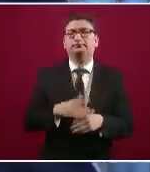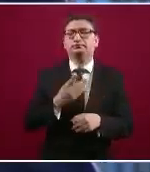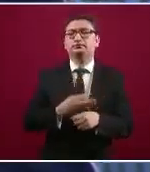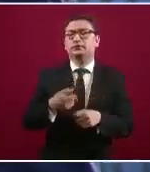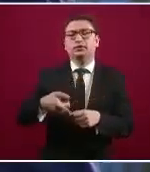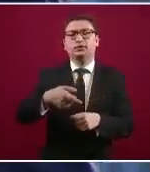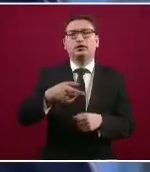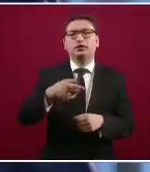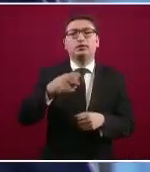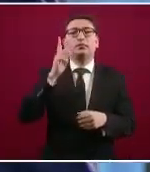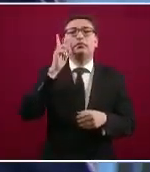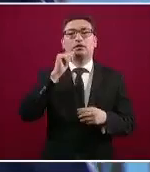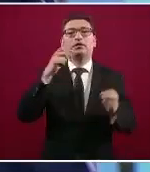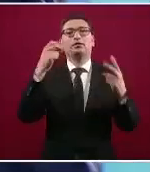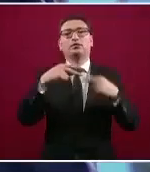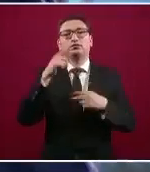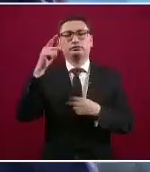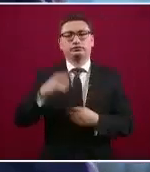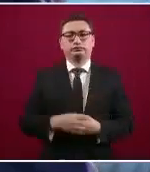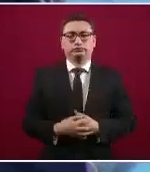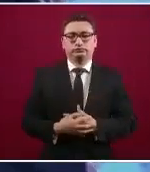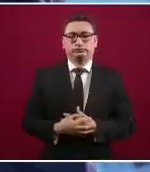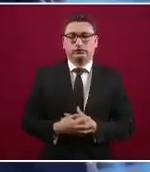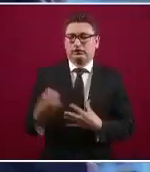que nos van a acompañar.